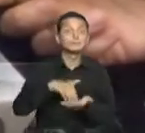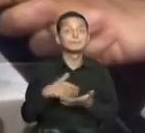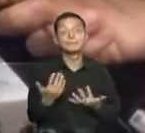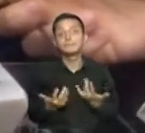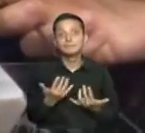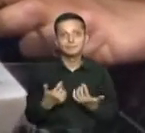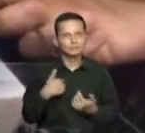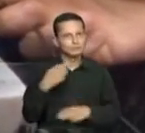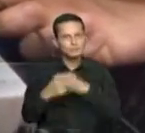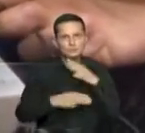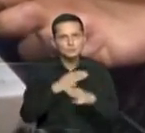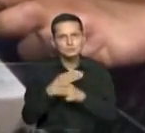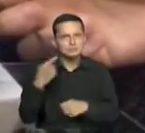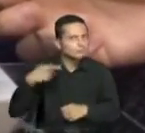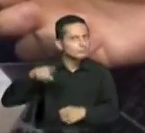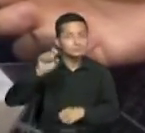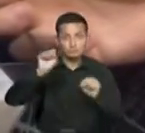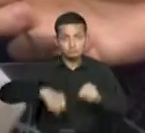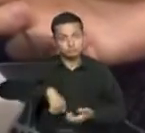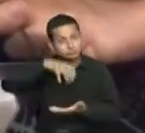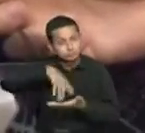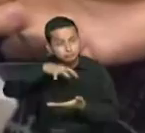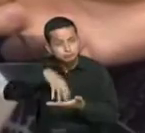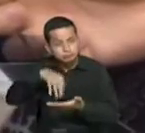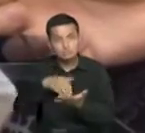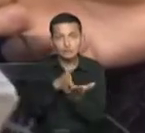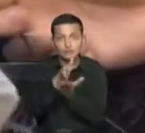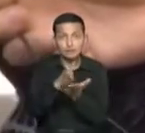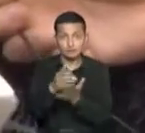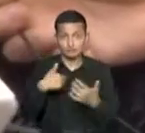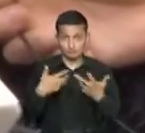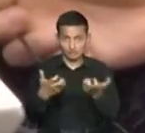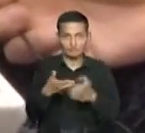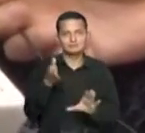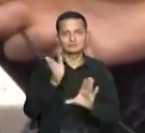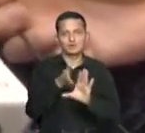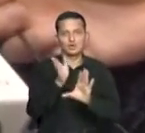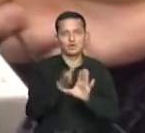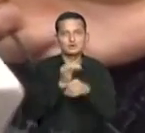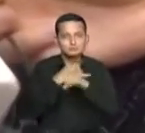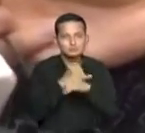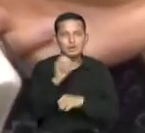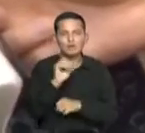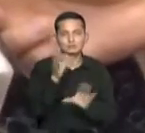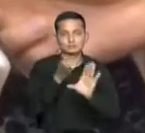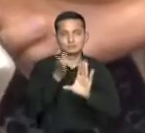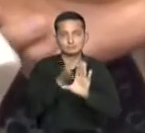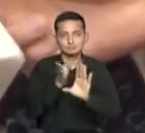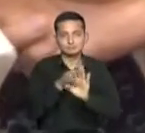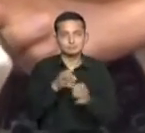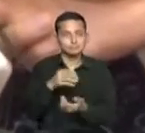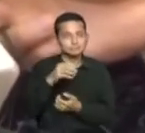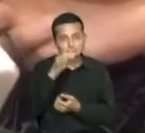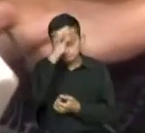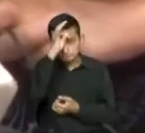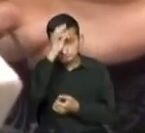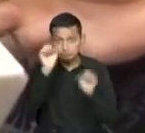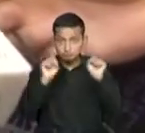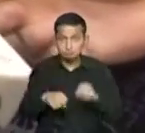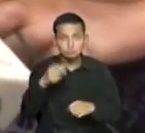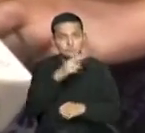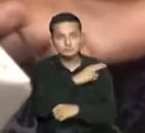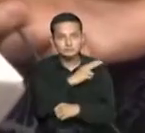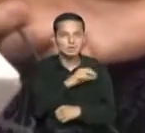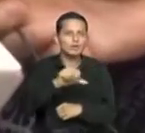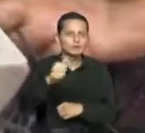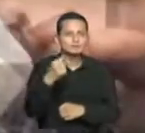Entonces ahorita tengo que estudiar full, ver que la carrera que quiero es psicología industrial o clínica, cualquiera de las dos. Entonces quiero ver qué universidades del